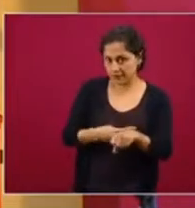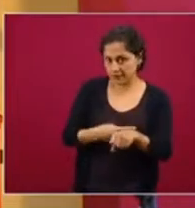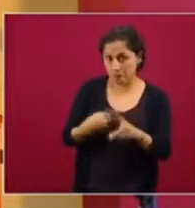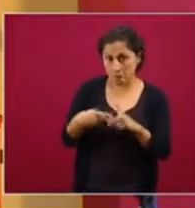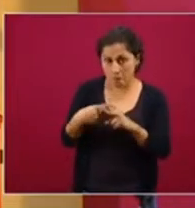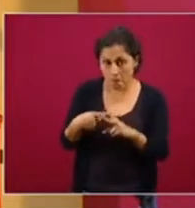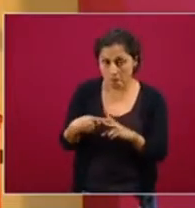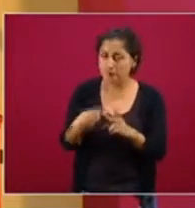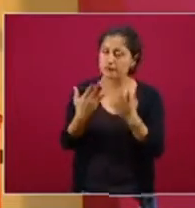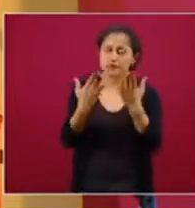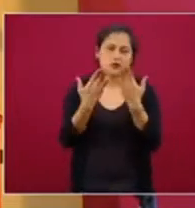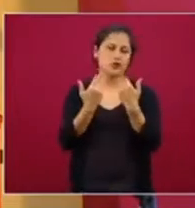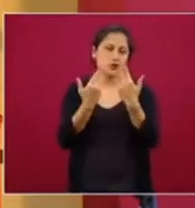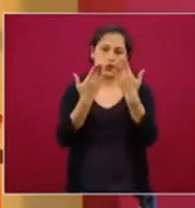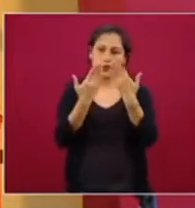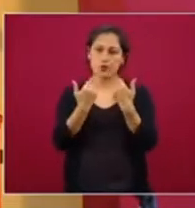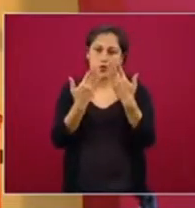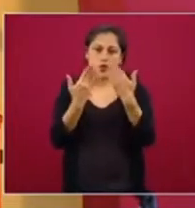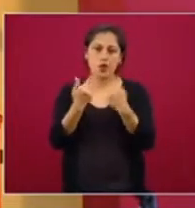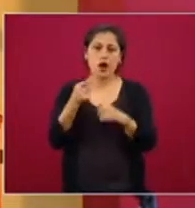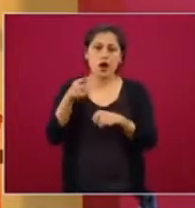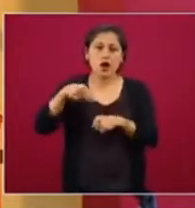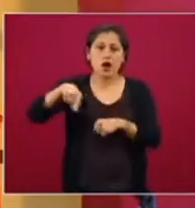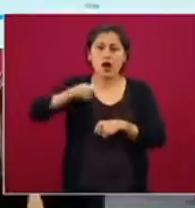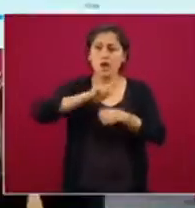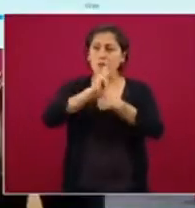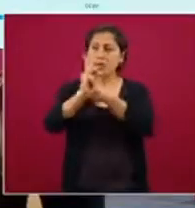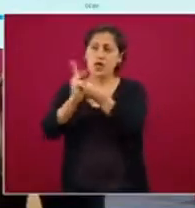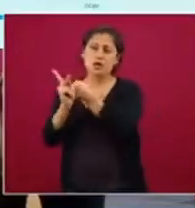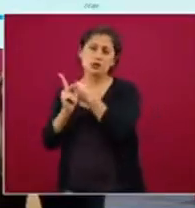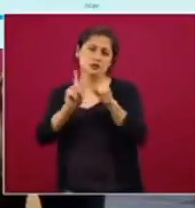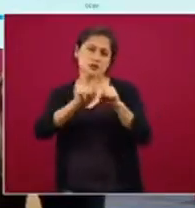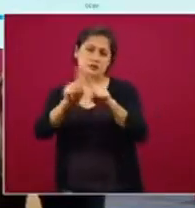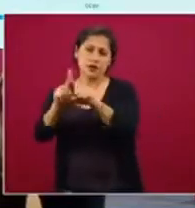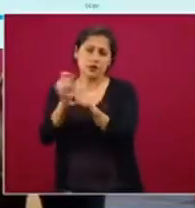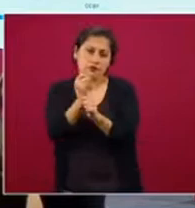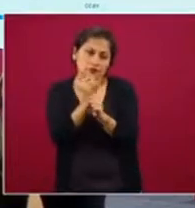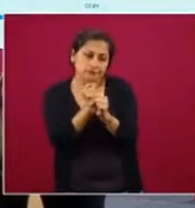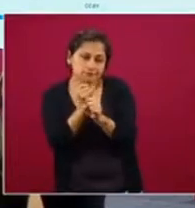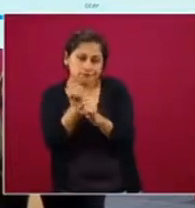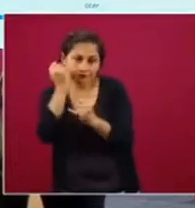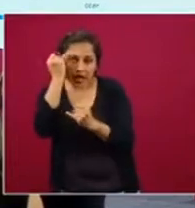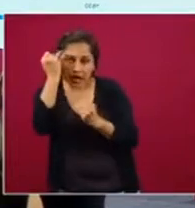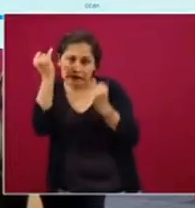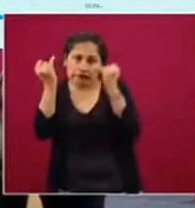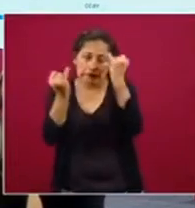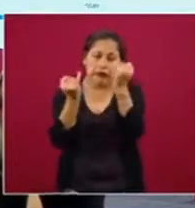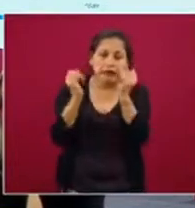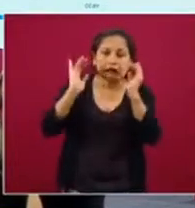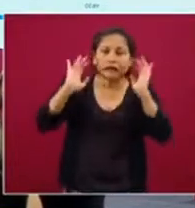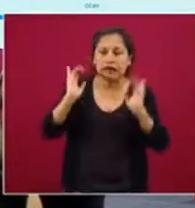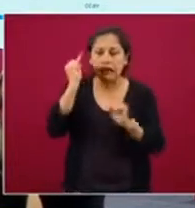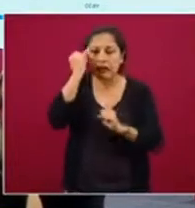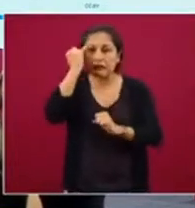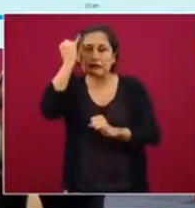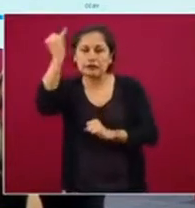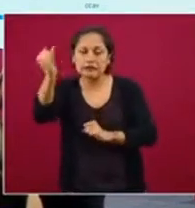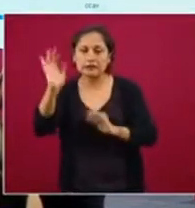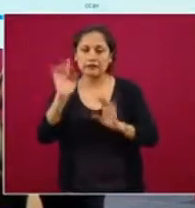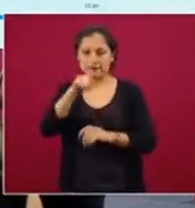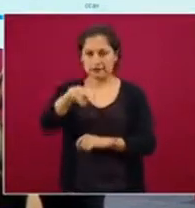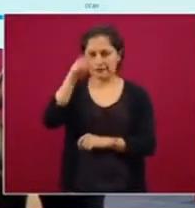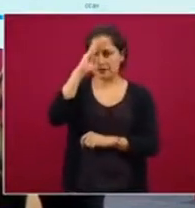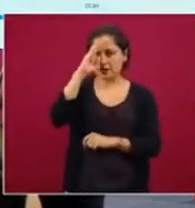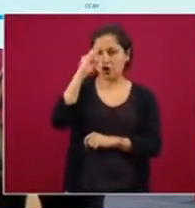pequeño fragmento de la realidad. Aunque nos parezcan apabullantes números como 8 o 15 millones de pruebas